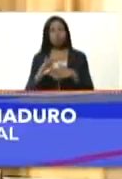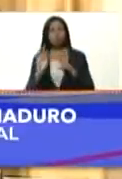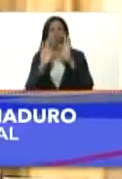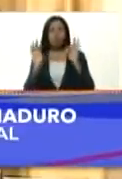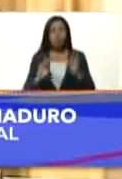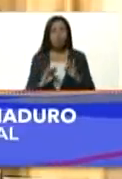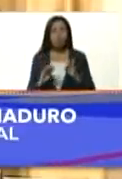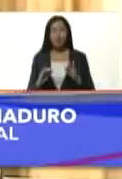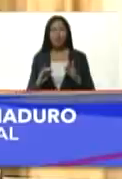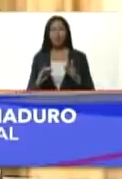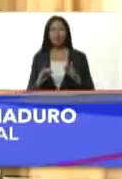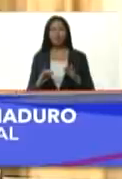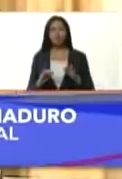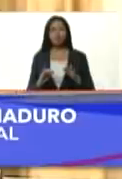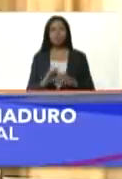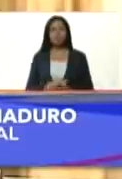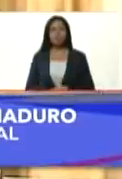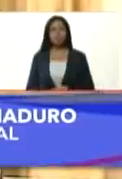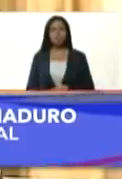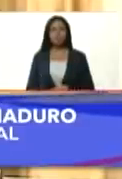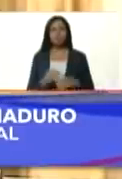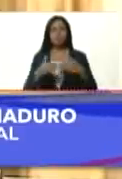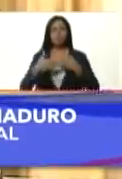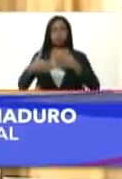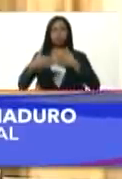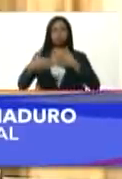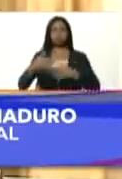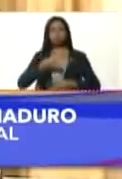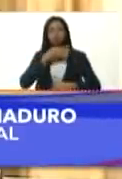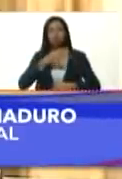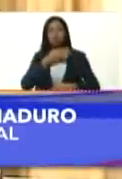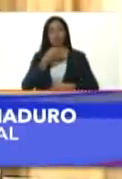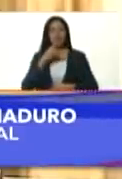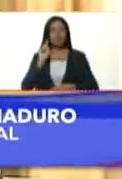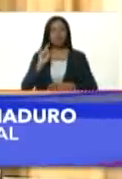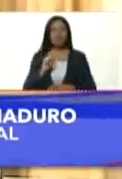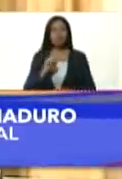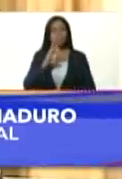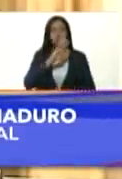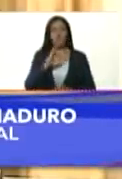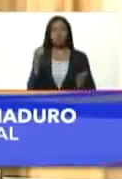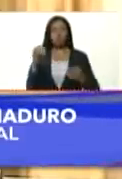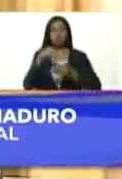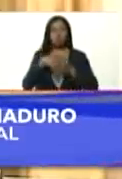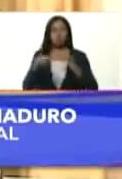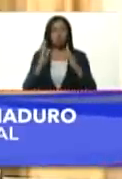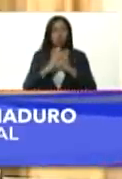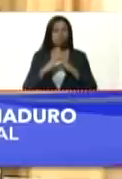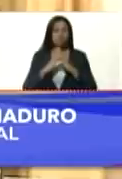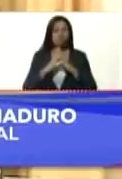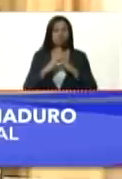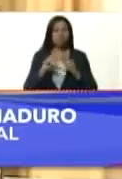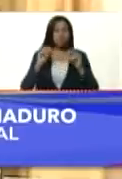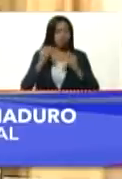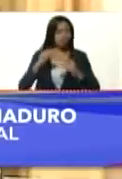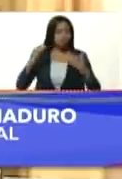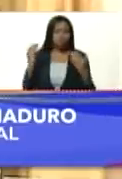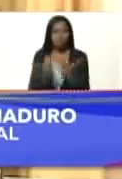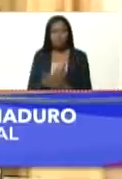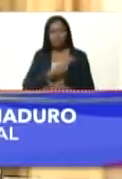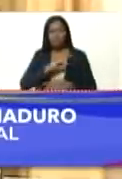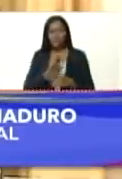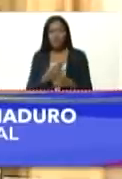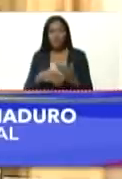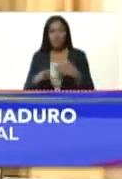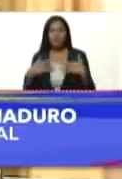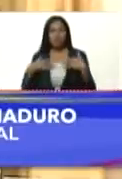modelo drástico de distanciamiento social, de cuarentena colectiva radical que